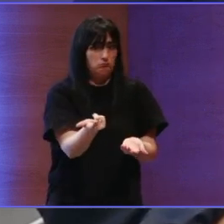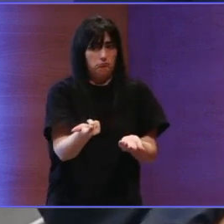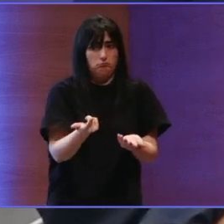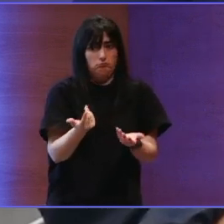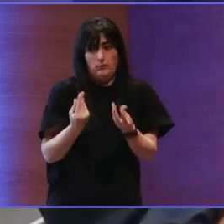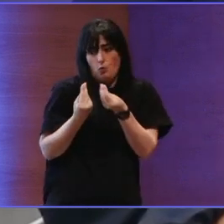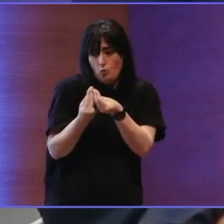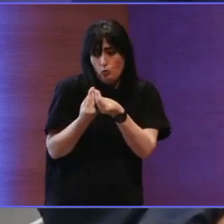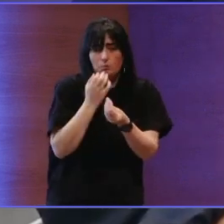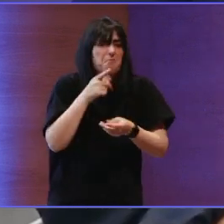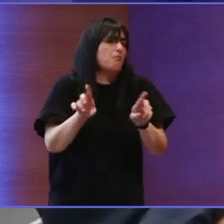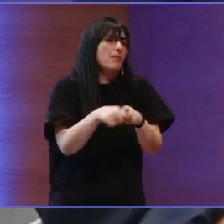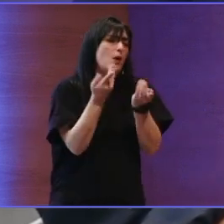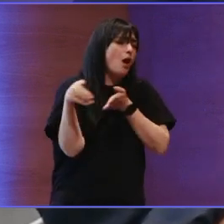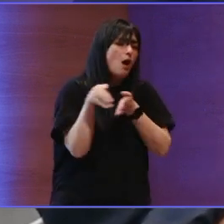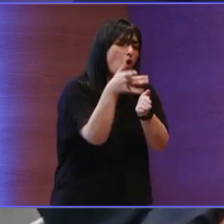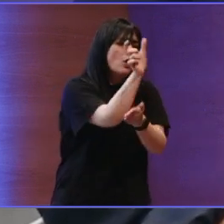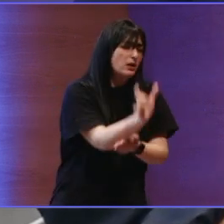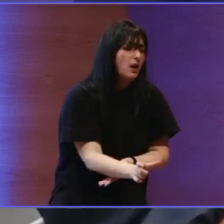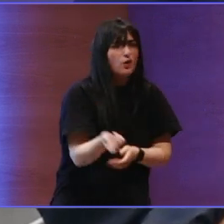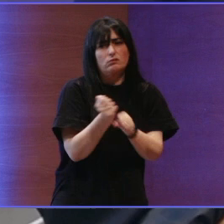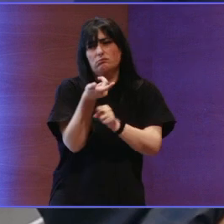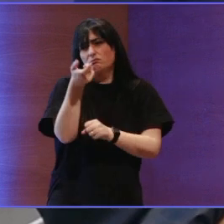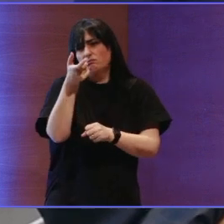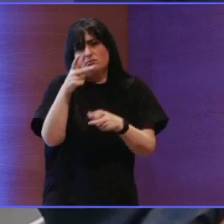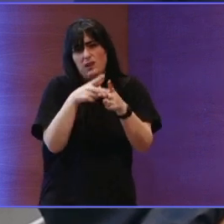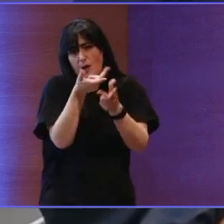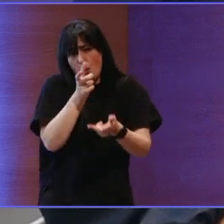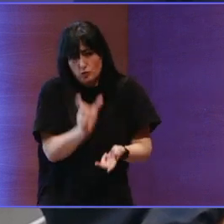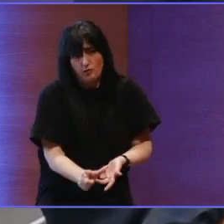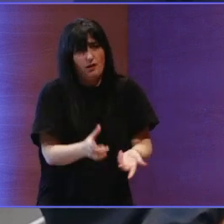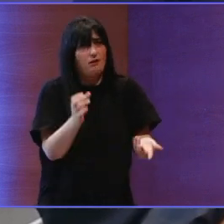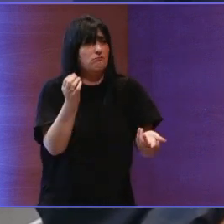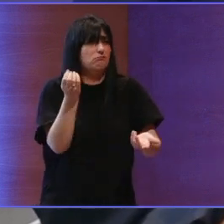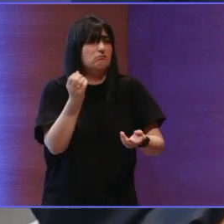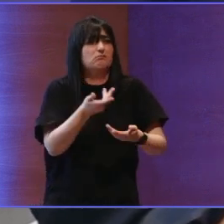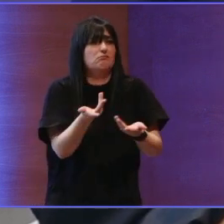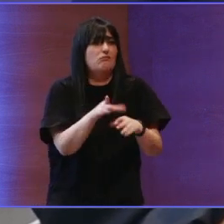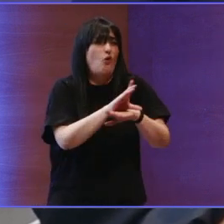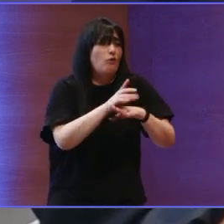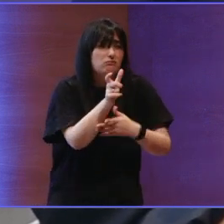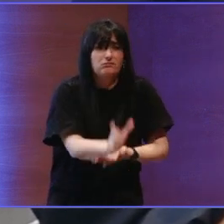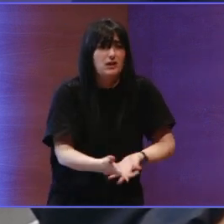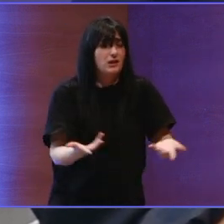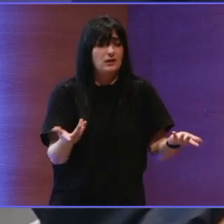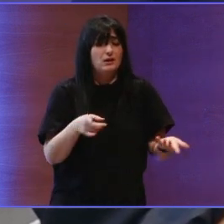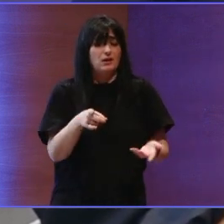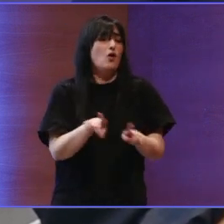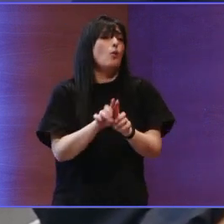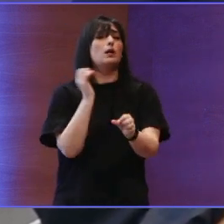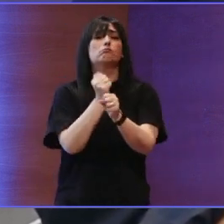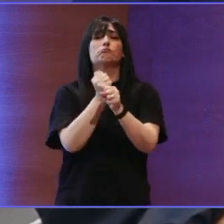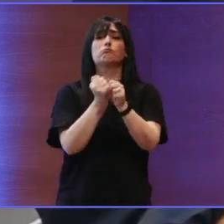igual un orientador una orientadora un trabajador social un educador una educadora un concejal eh eso no es un trabajo de